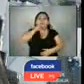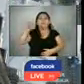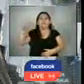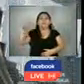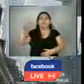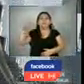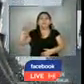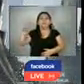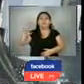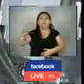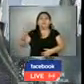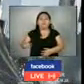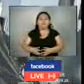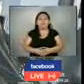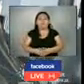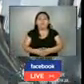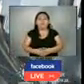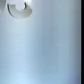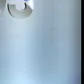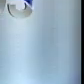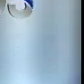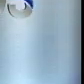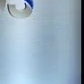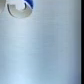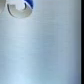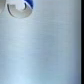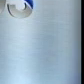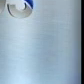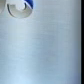informe de Marcela Rivera.